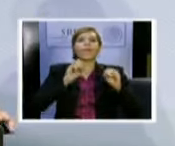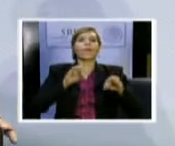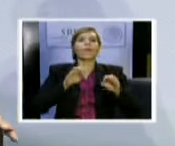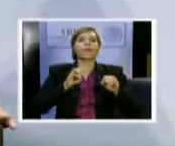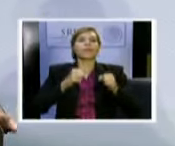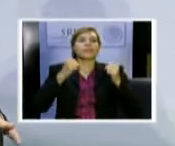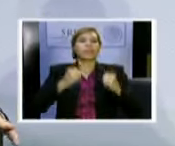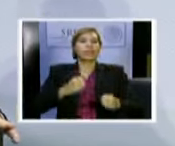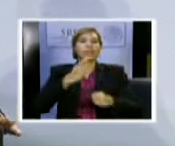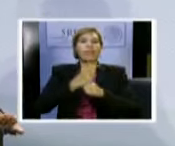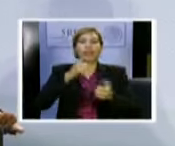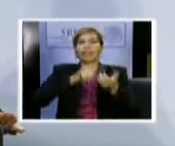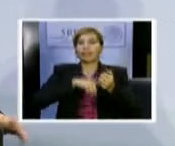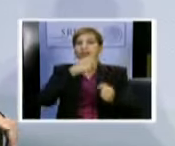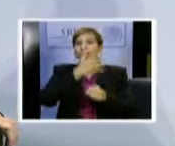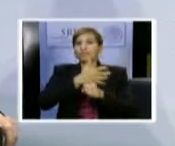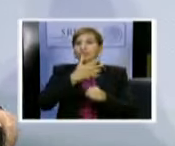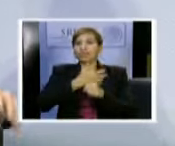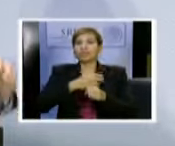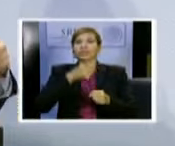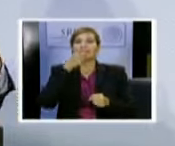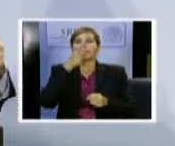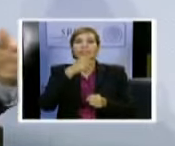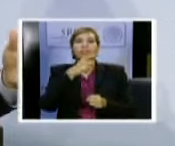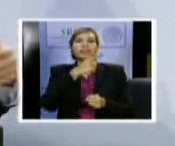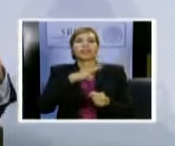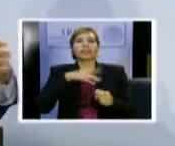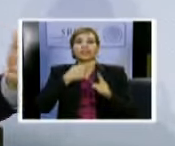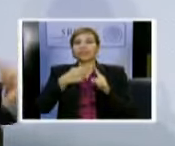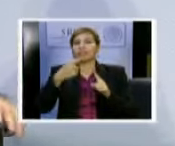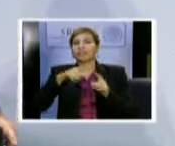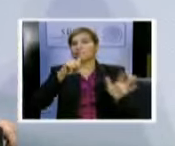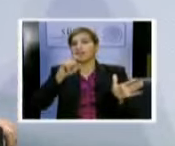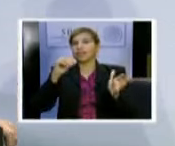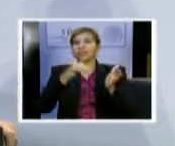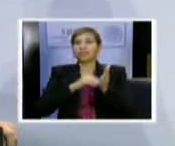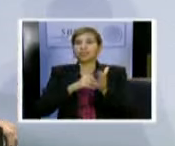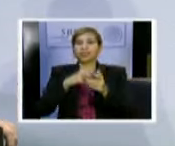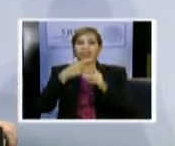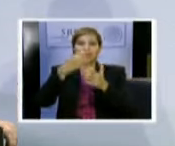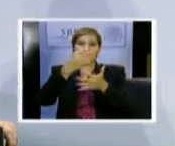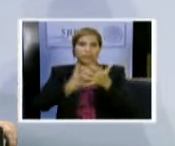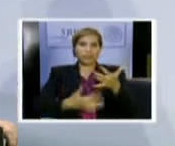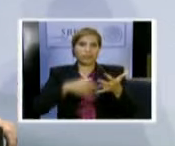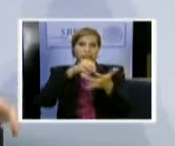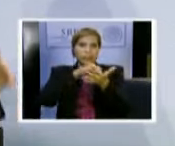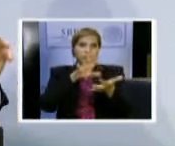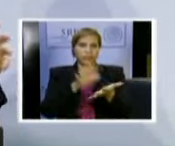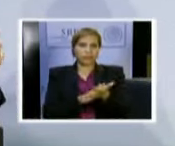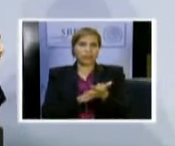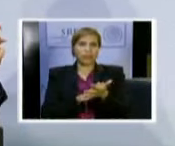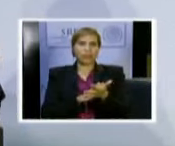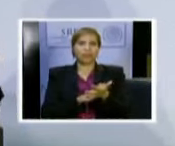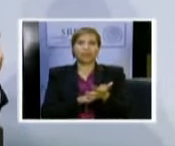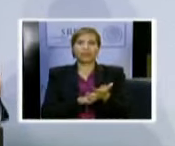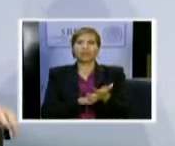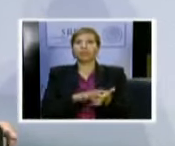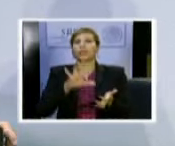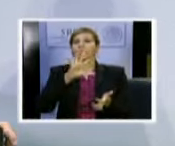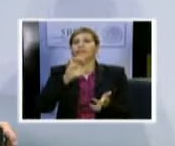Departamento de Seguridad Interior, Homeland Security, de los casi 700,000 registros, por ahí del orden